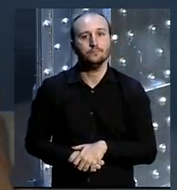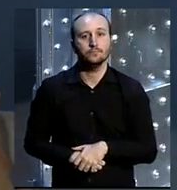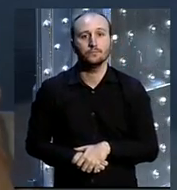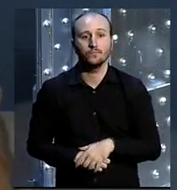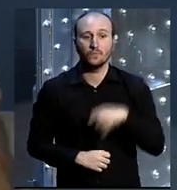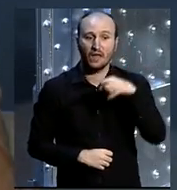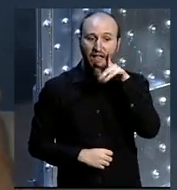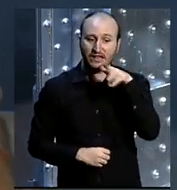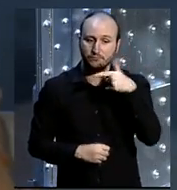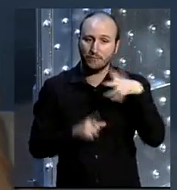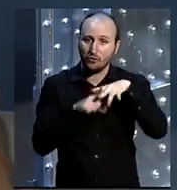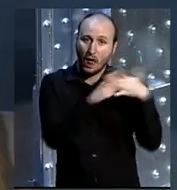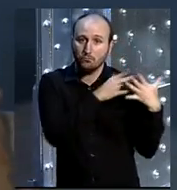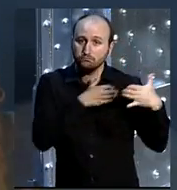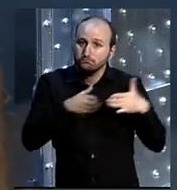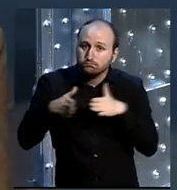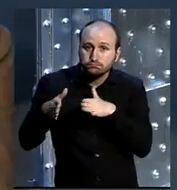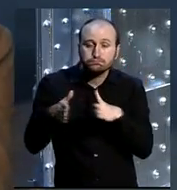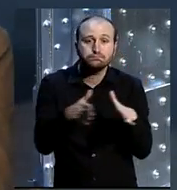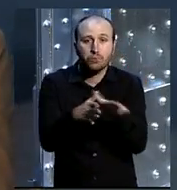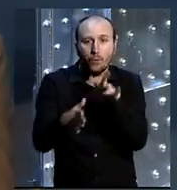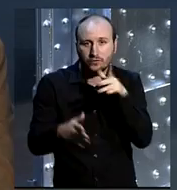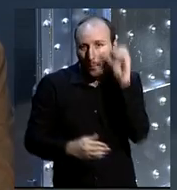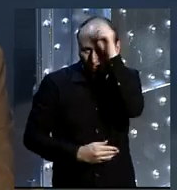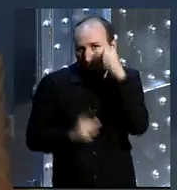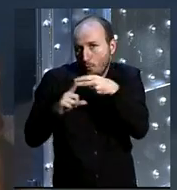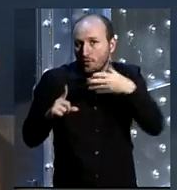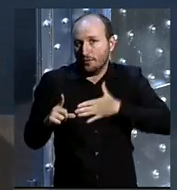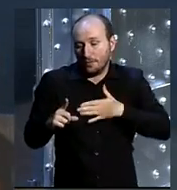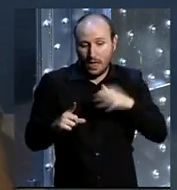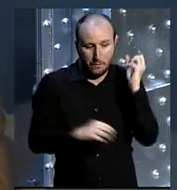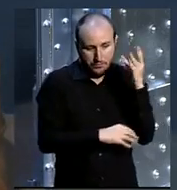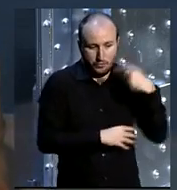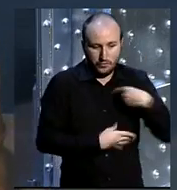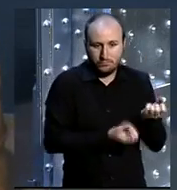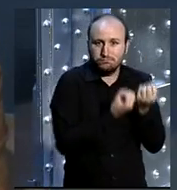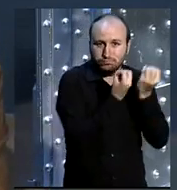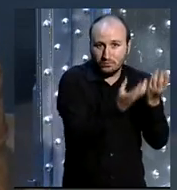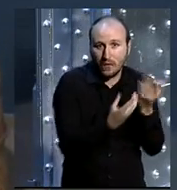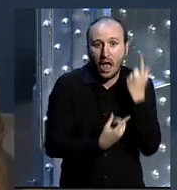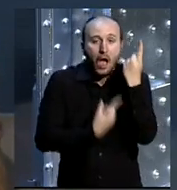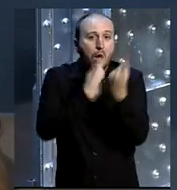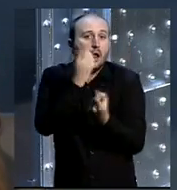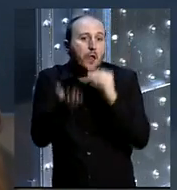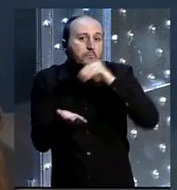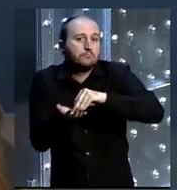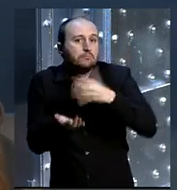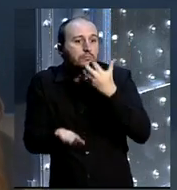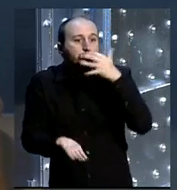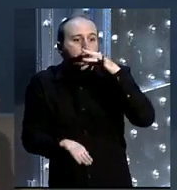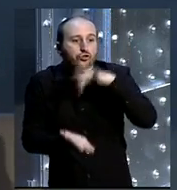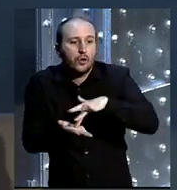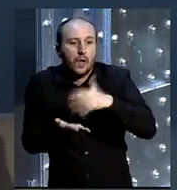ese camino hay, a mi modo de ver, y lo decía en la intervención, a veces una serie de manifestaciones un